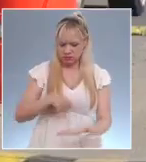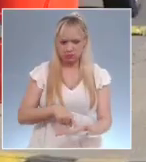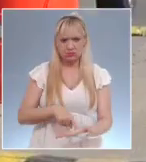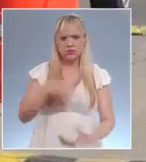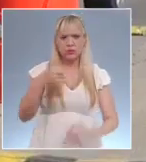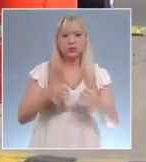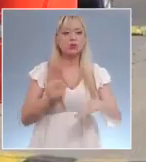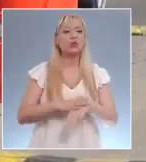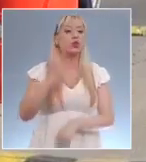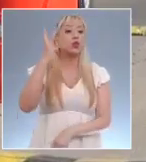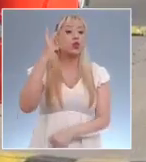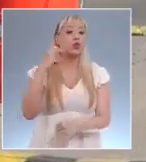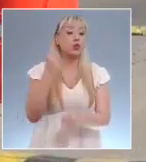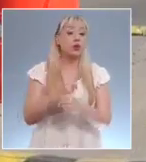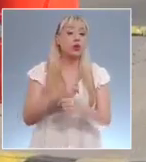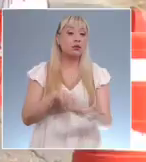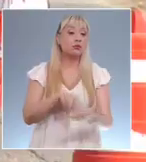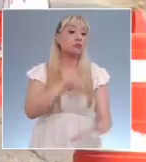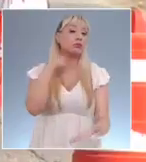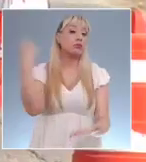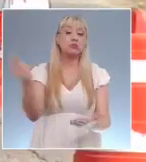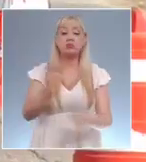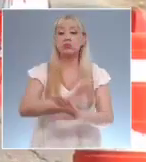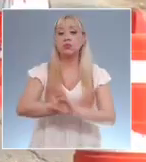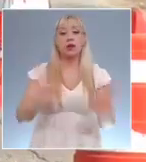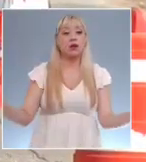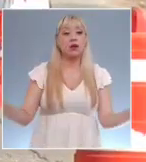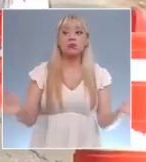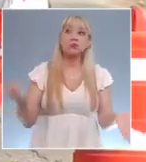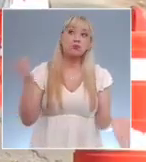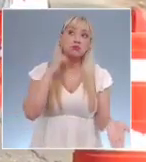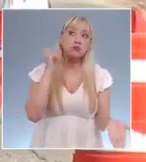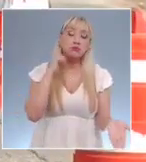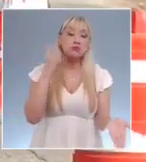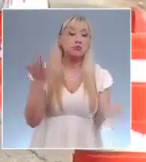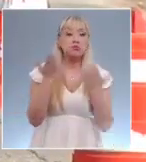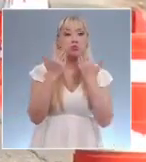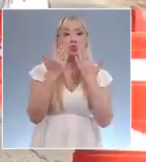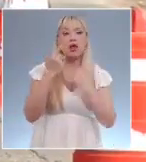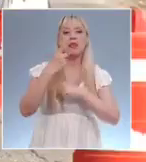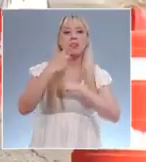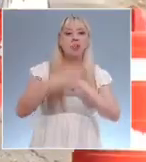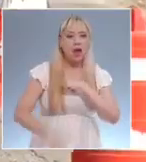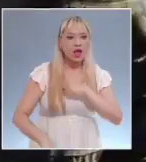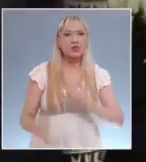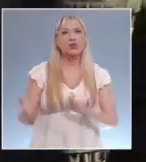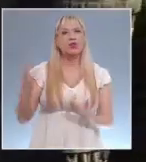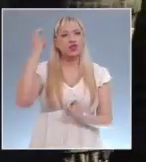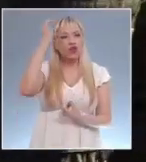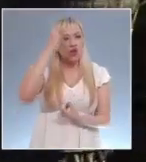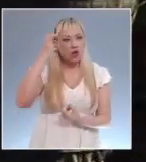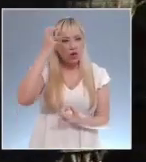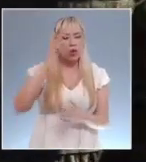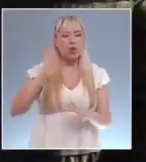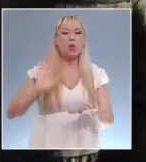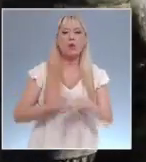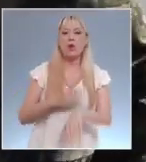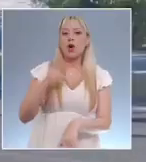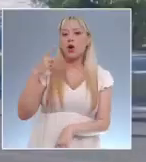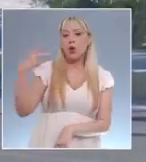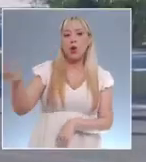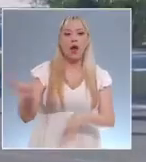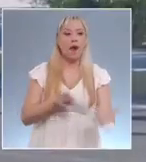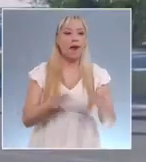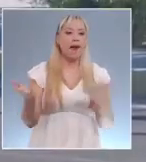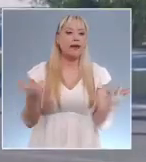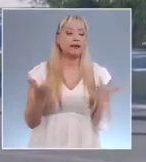responsabilidad estatal ante la falta de exigir que hubo daños físicos o psíquicos por su actividad irregular en casos de uso